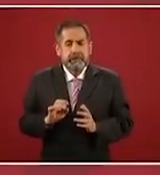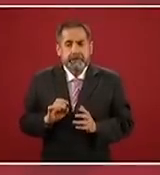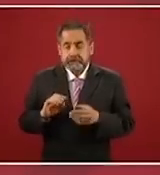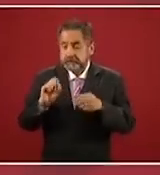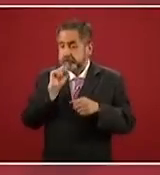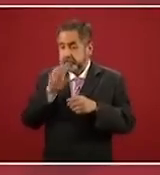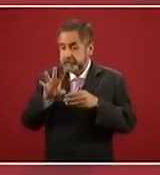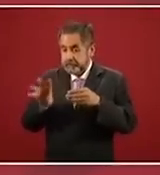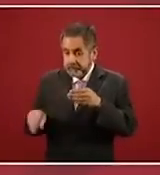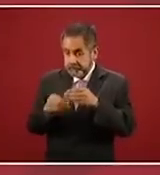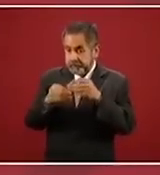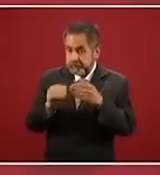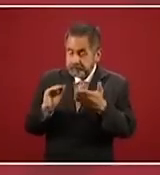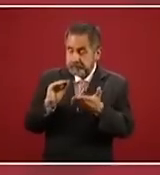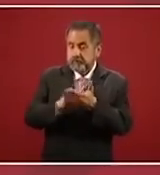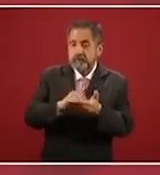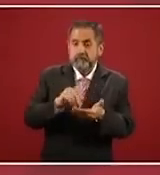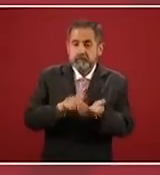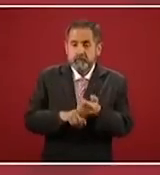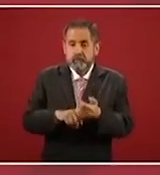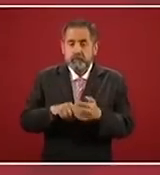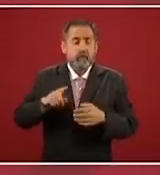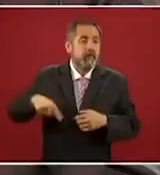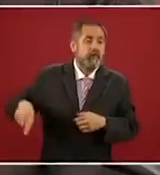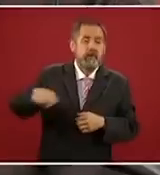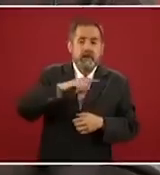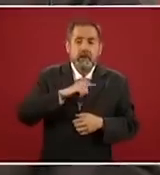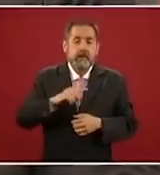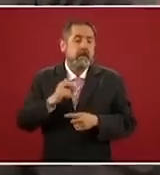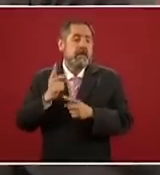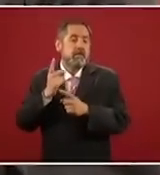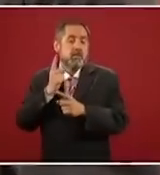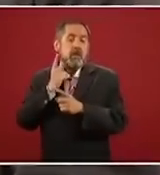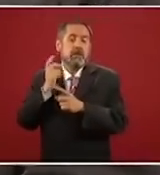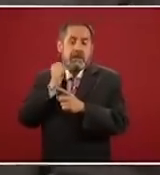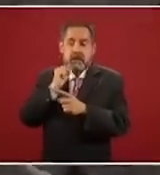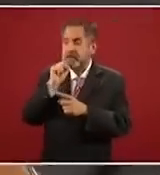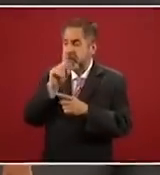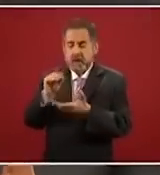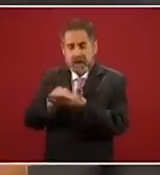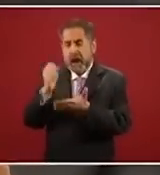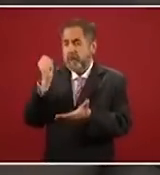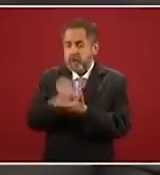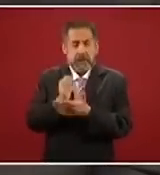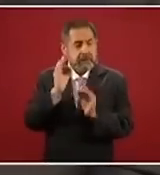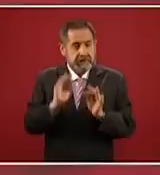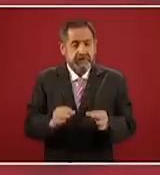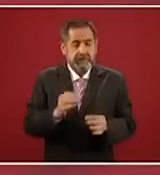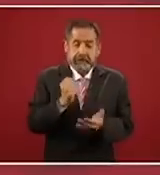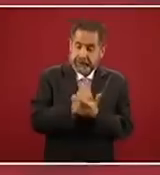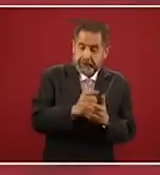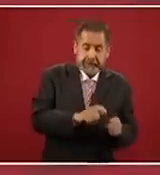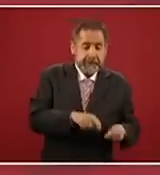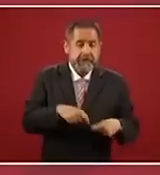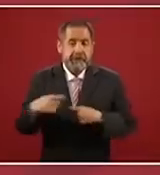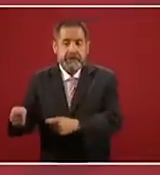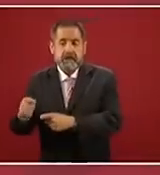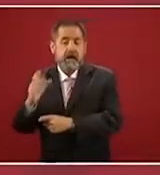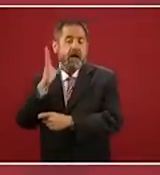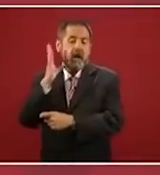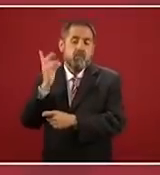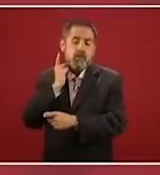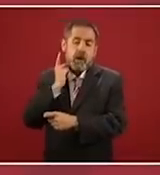incluyeron también a los legisladores, se mandó esa iniciativa a la Cámara de Diputados y se